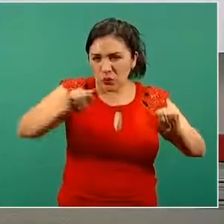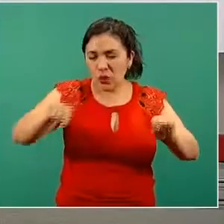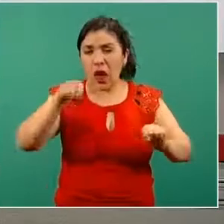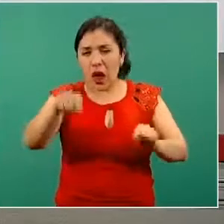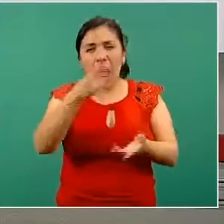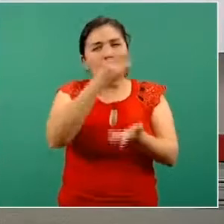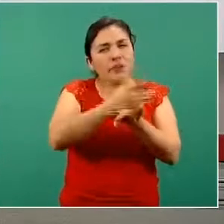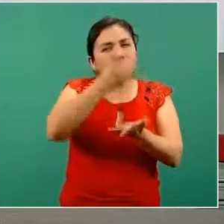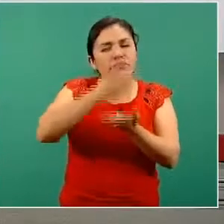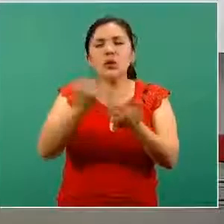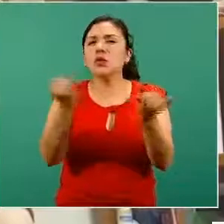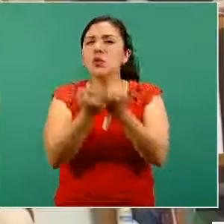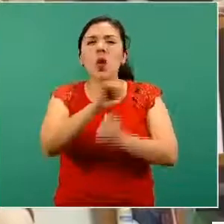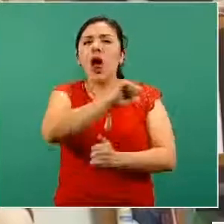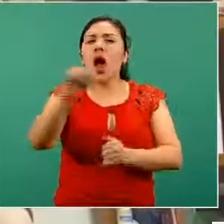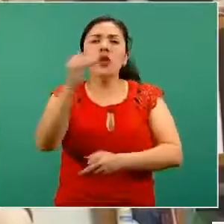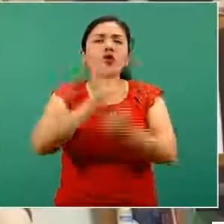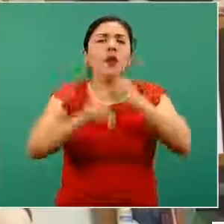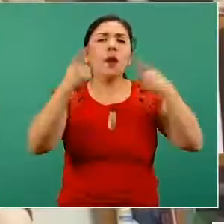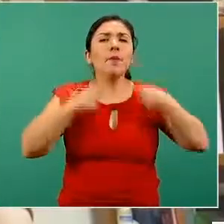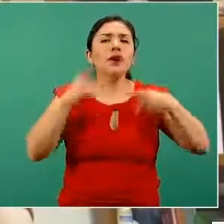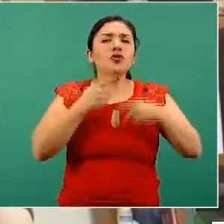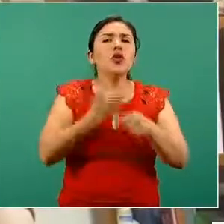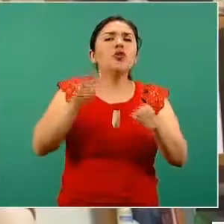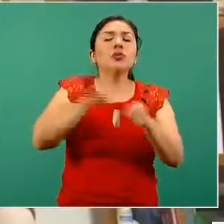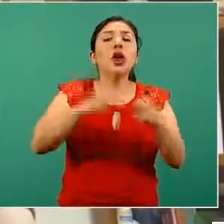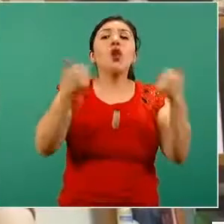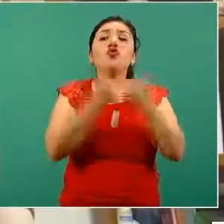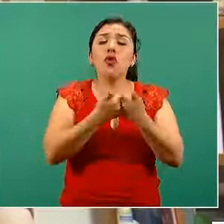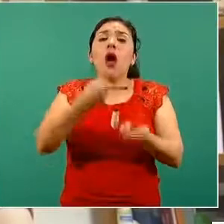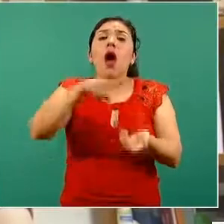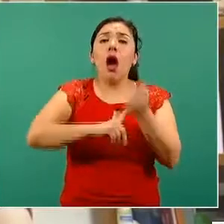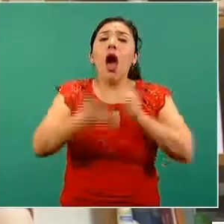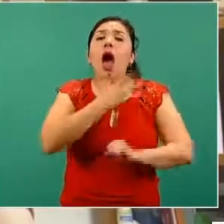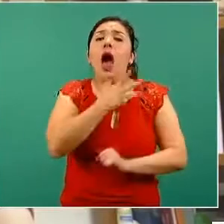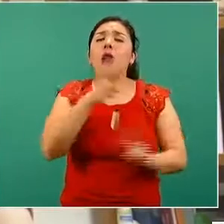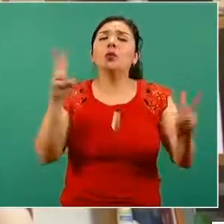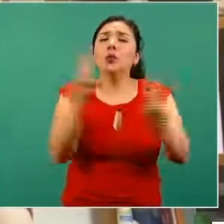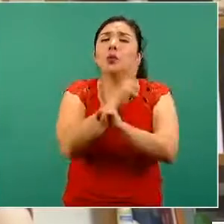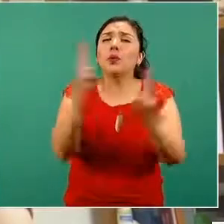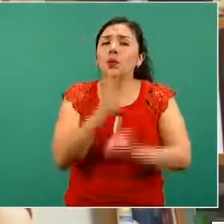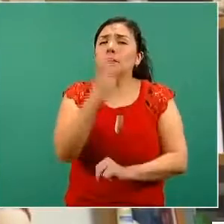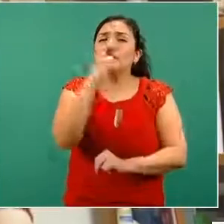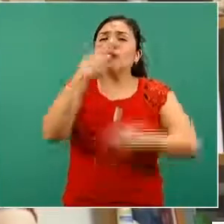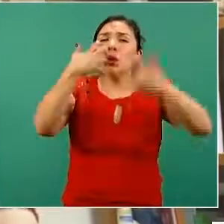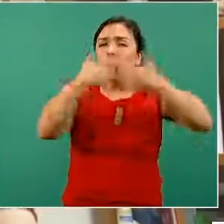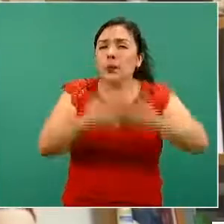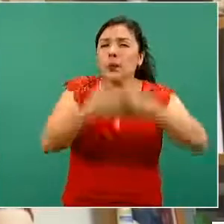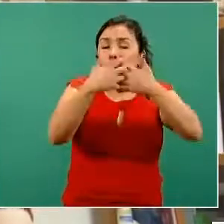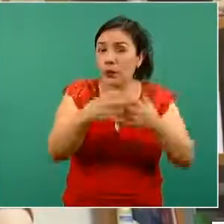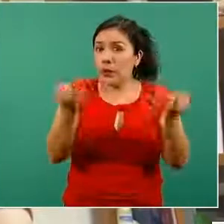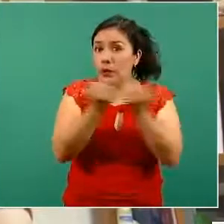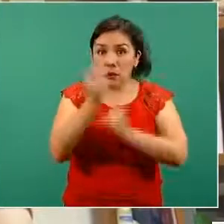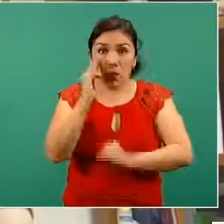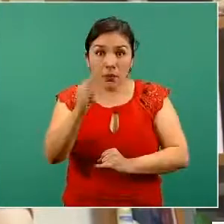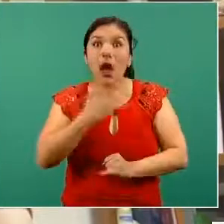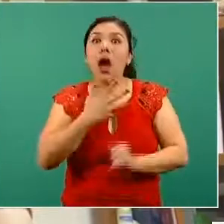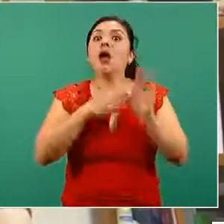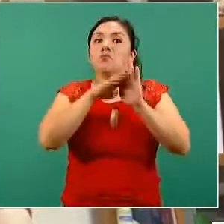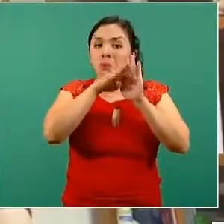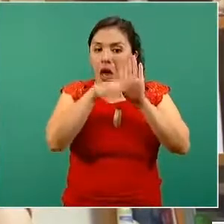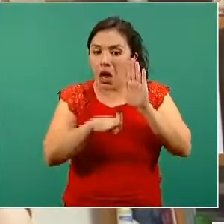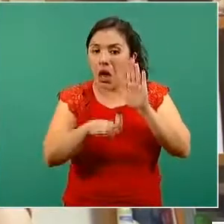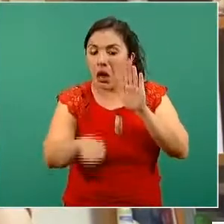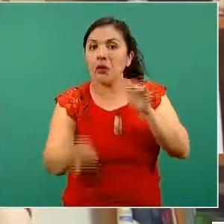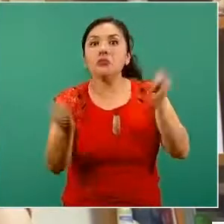podemos identificar también a las personas hospitalizadas con ventilación mecánica, y es también notable una disminución